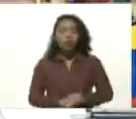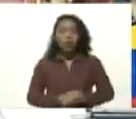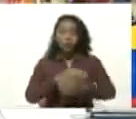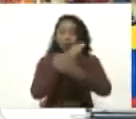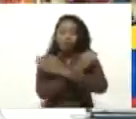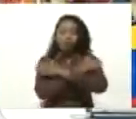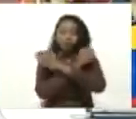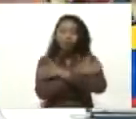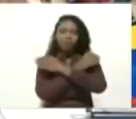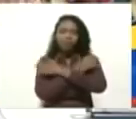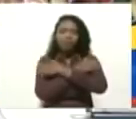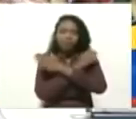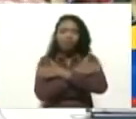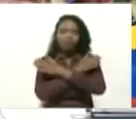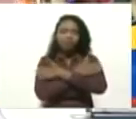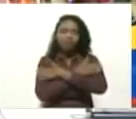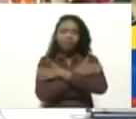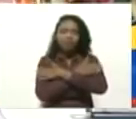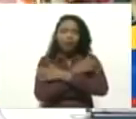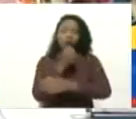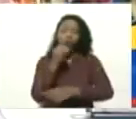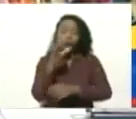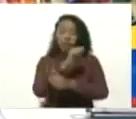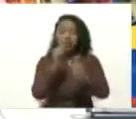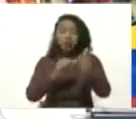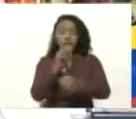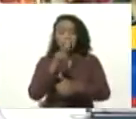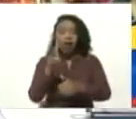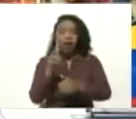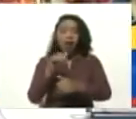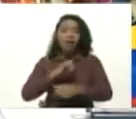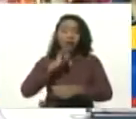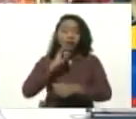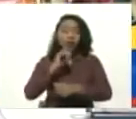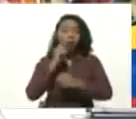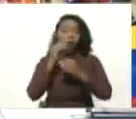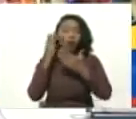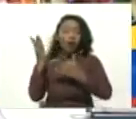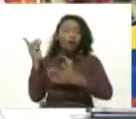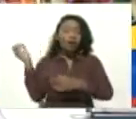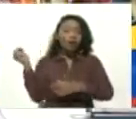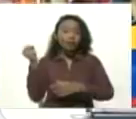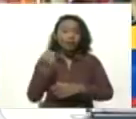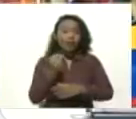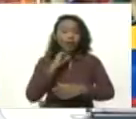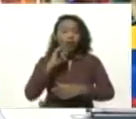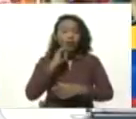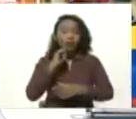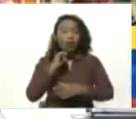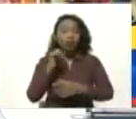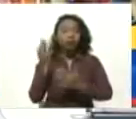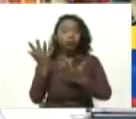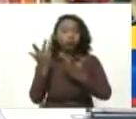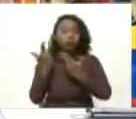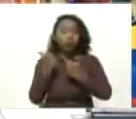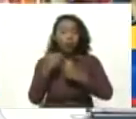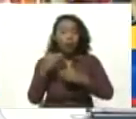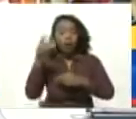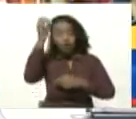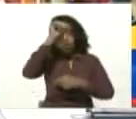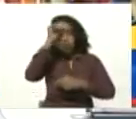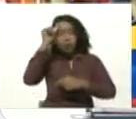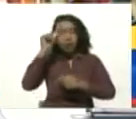Felicidades, felicidades. Bueno, la vicepresidenta nos tiene buenas noticias también. Ella siempre trae sus noticias, sus cosas para los